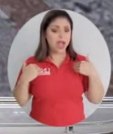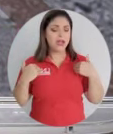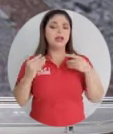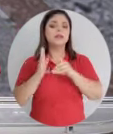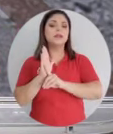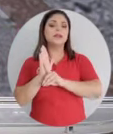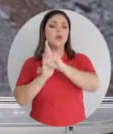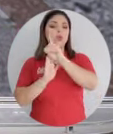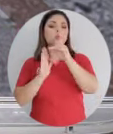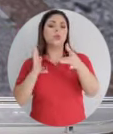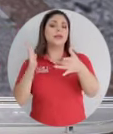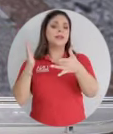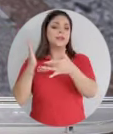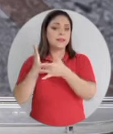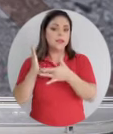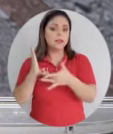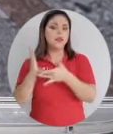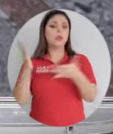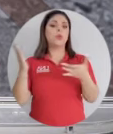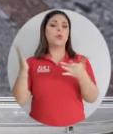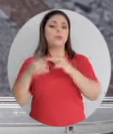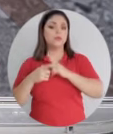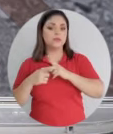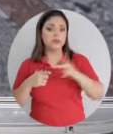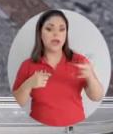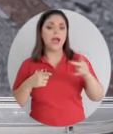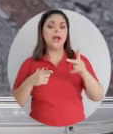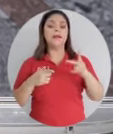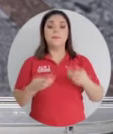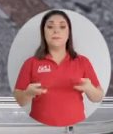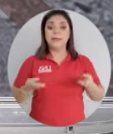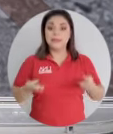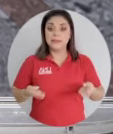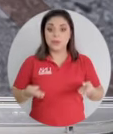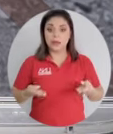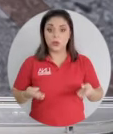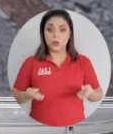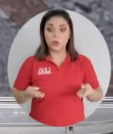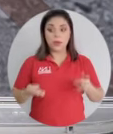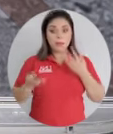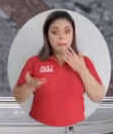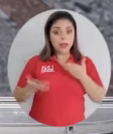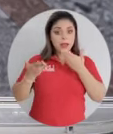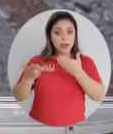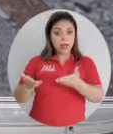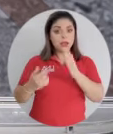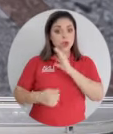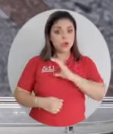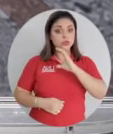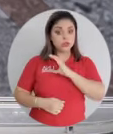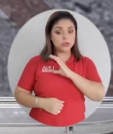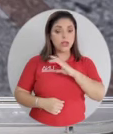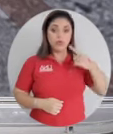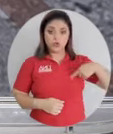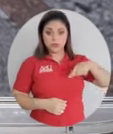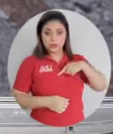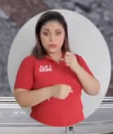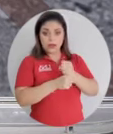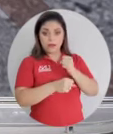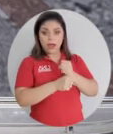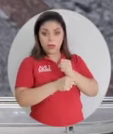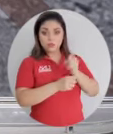técnico y a nivel profesional y a nivel de bachillerato las condiciones. Nosotros que trabajamos en una universidad sabemos